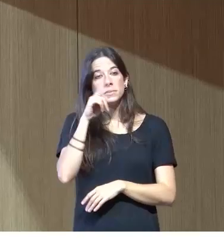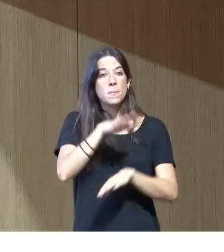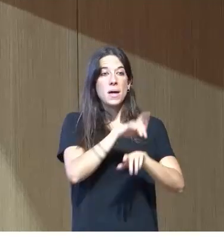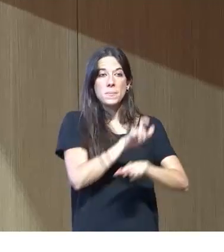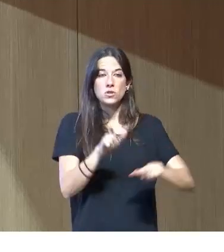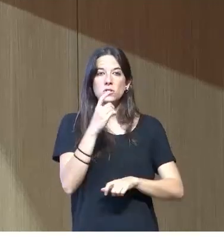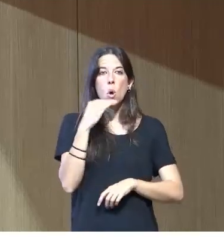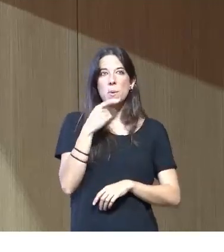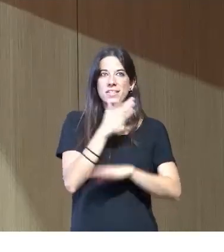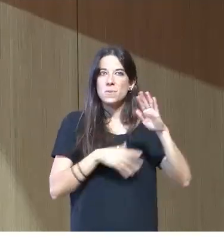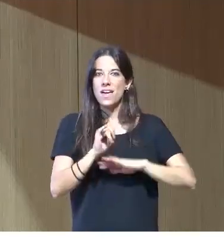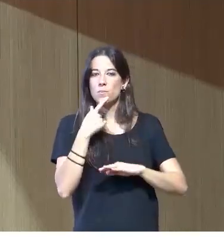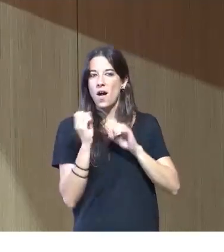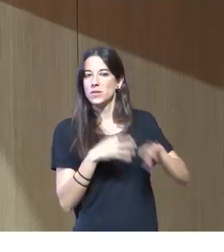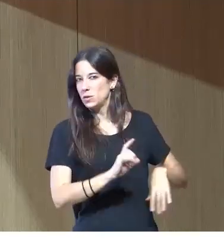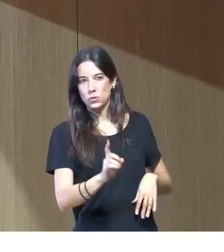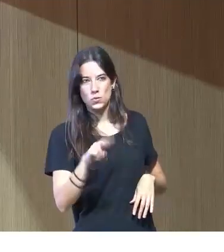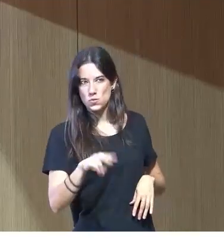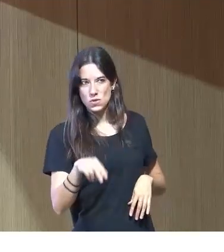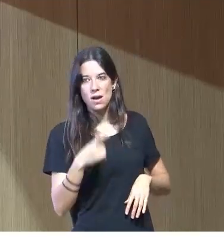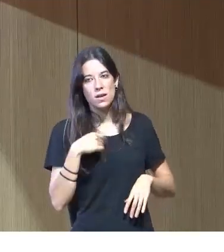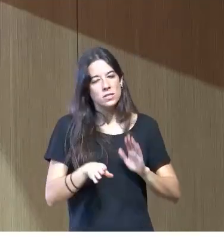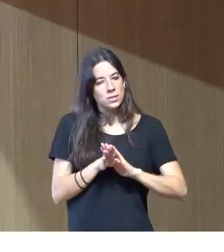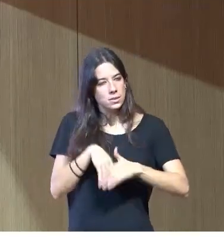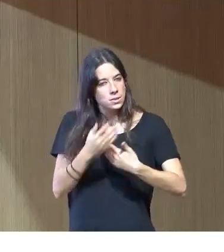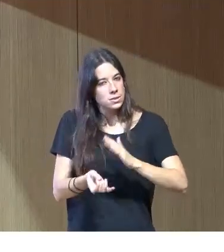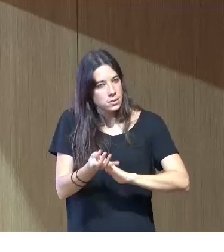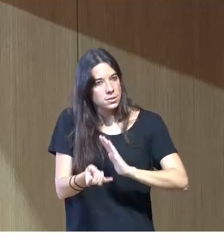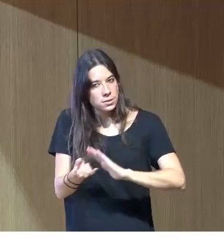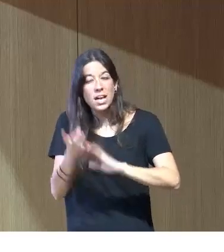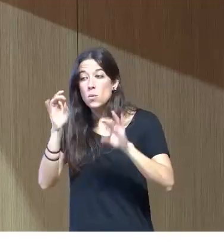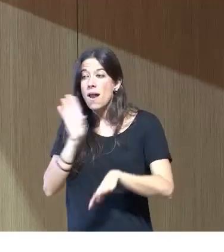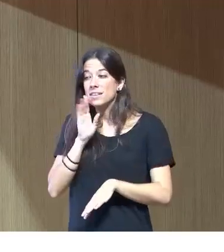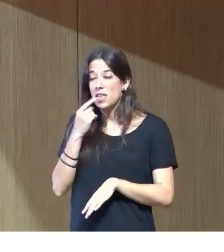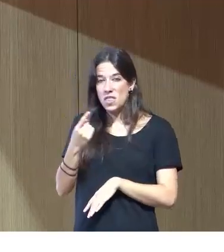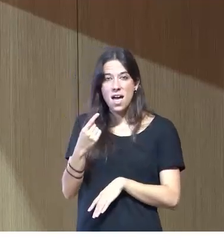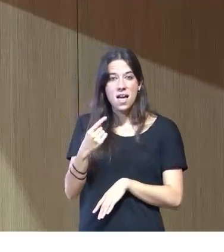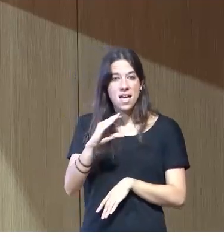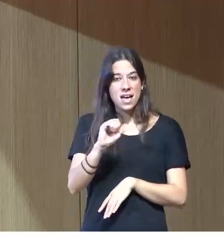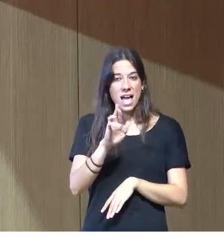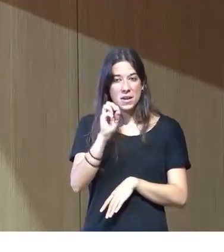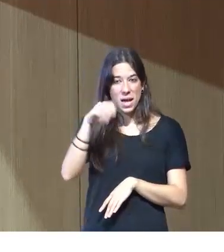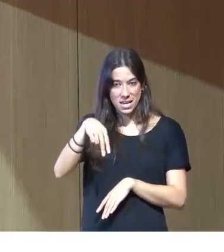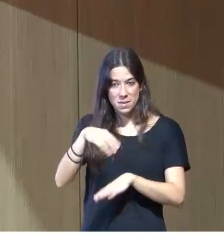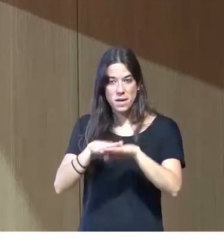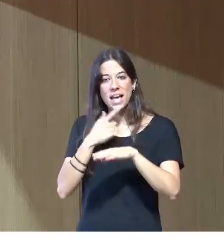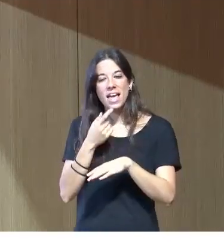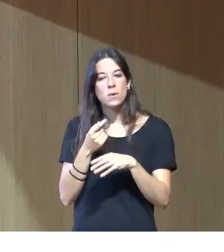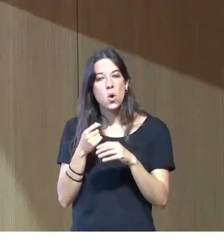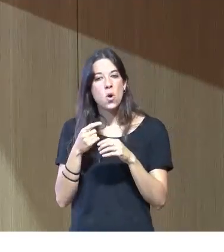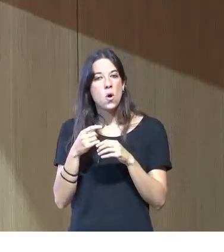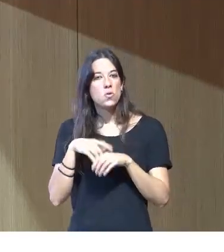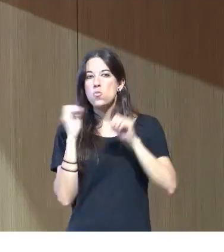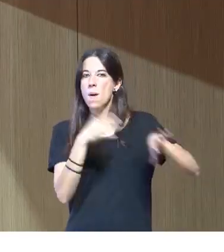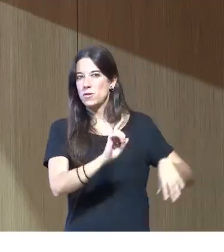discapacidad no abandonen sigan peleando no como decía Cecilia Carmen Cecilia no tiren la toalla o sea realmente